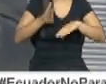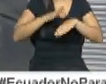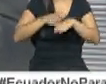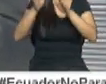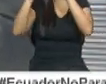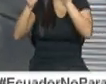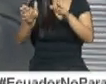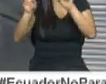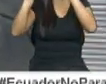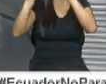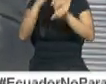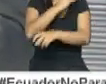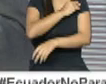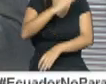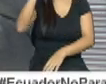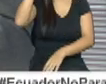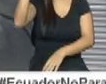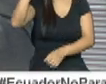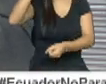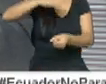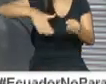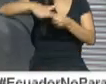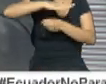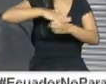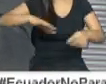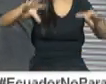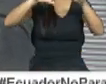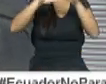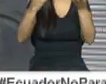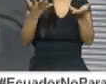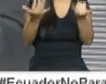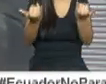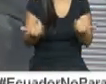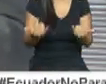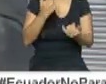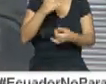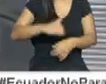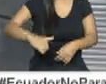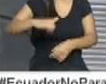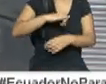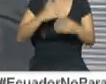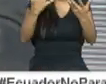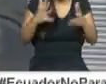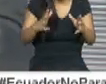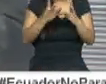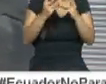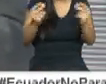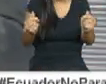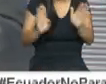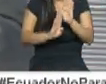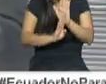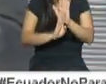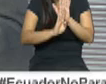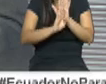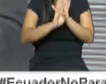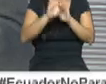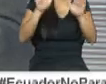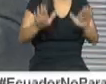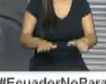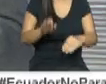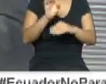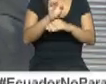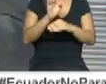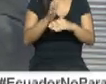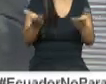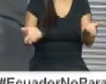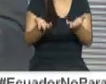tiene el Estado con las Fuerzas Armadas. En este momento, cómo la democracia está surgiendo aquí en nuestro país